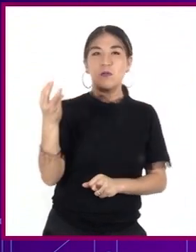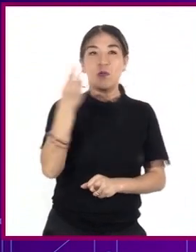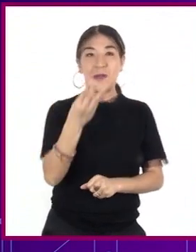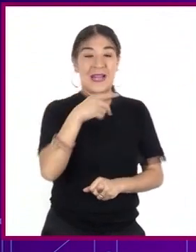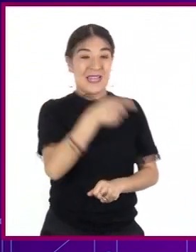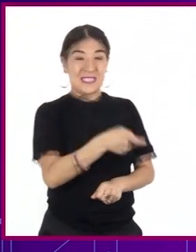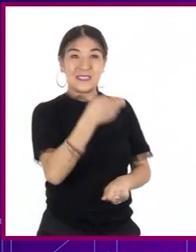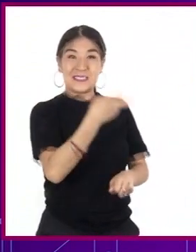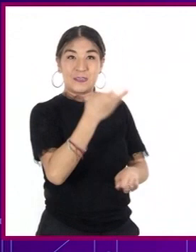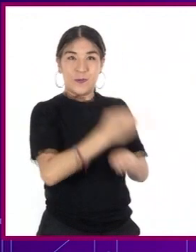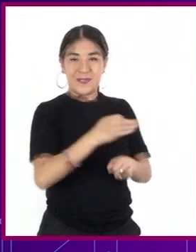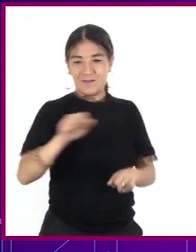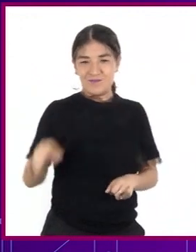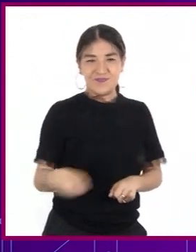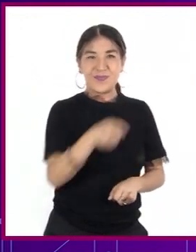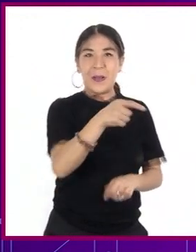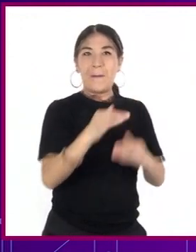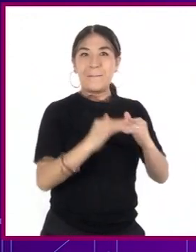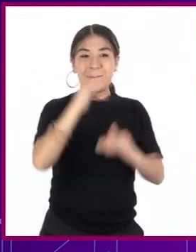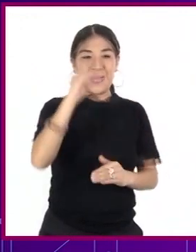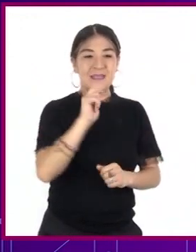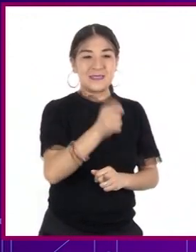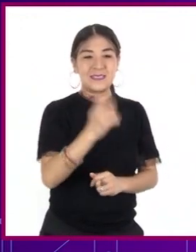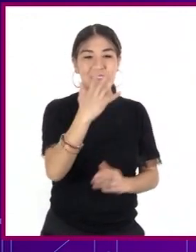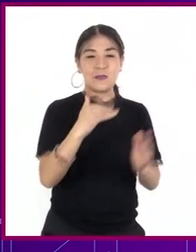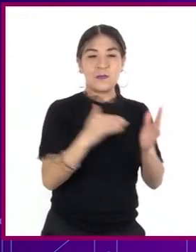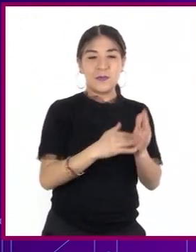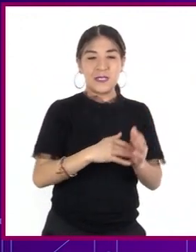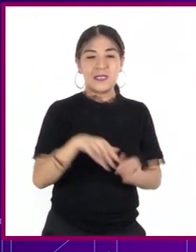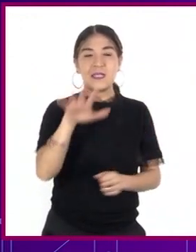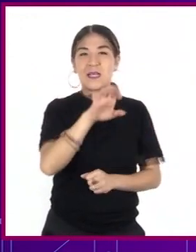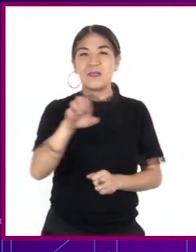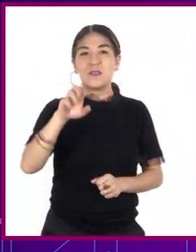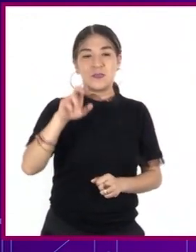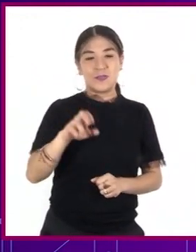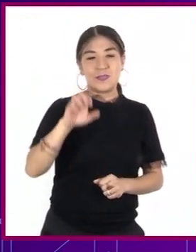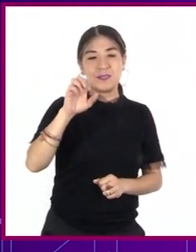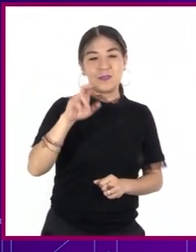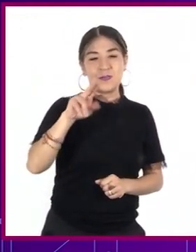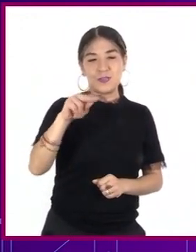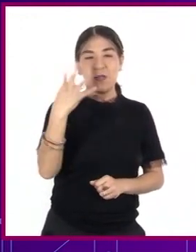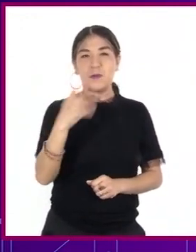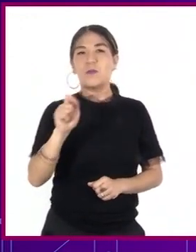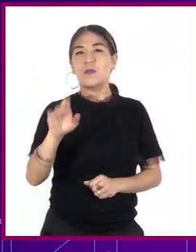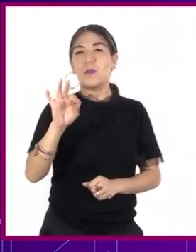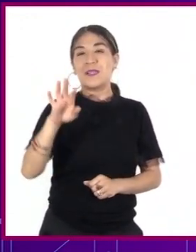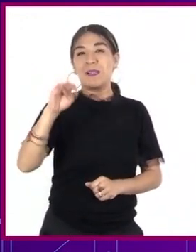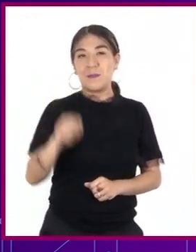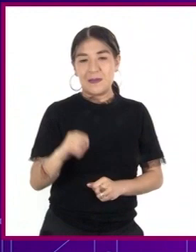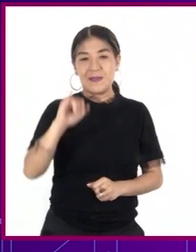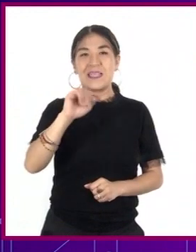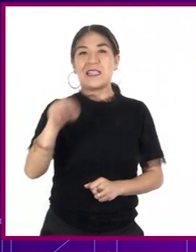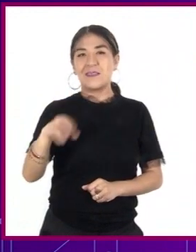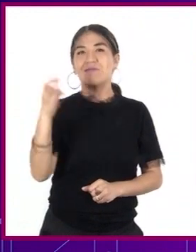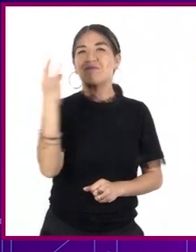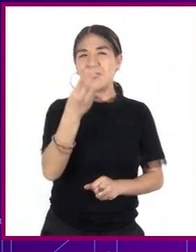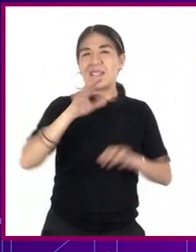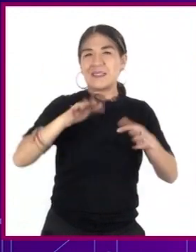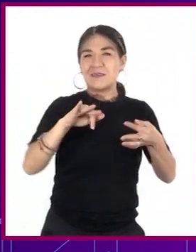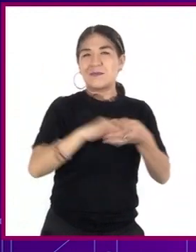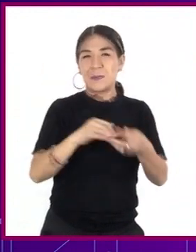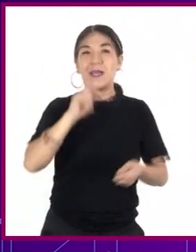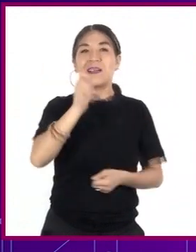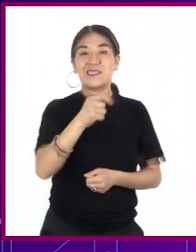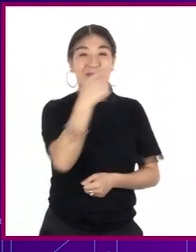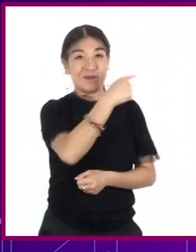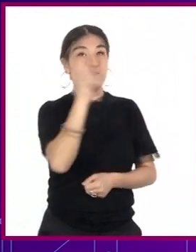de la maleta de Julia es de 5.584 pulgadas cúbicas aproximadamente, podemos afirmar